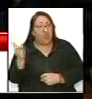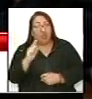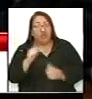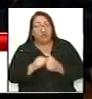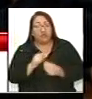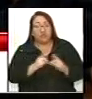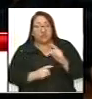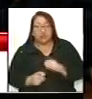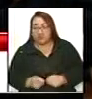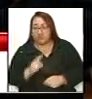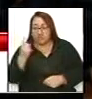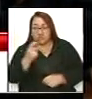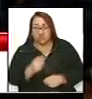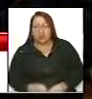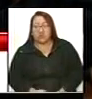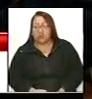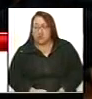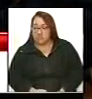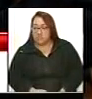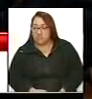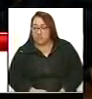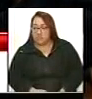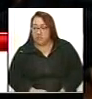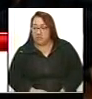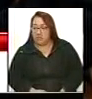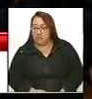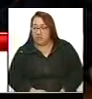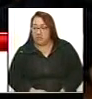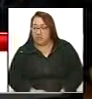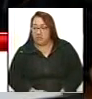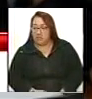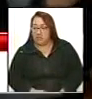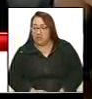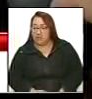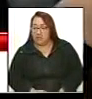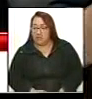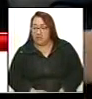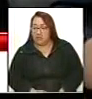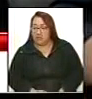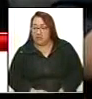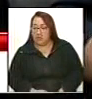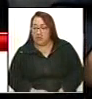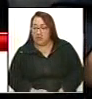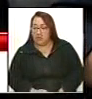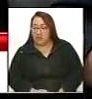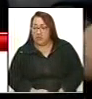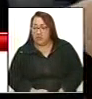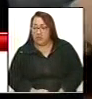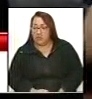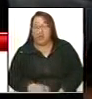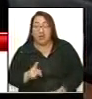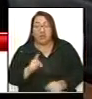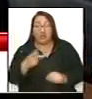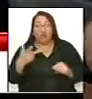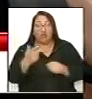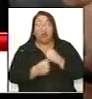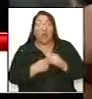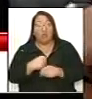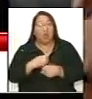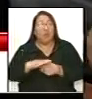algo genérico. Y si algo aprendí en los 18 años que estuve a cargo del servicio público, es